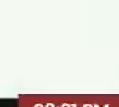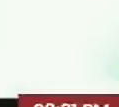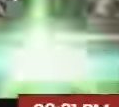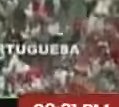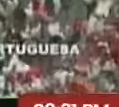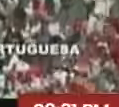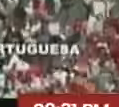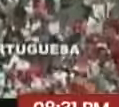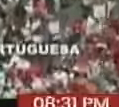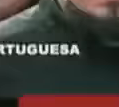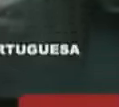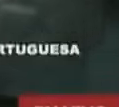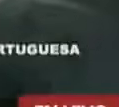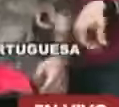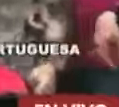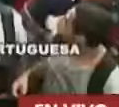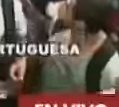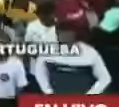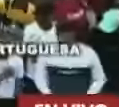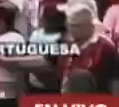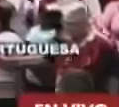soberano.